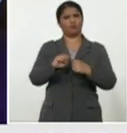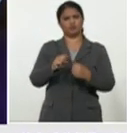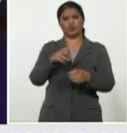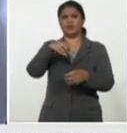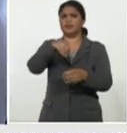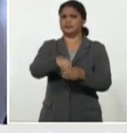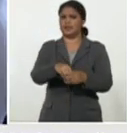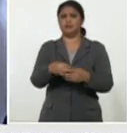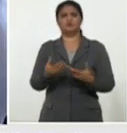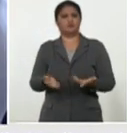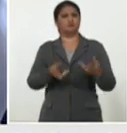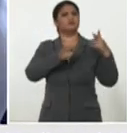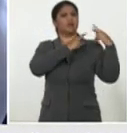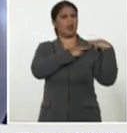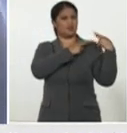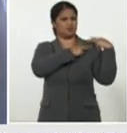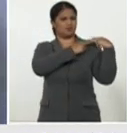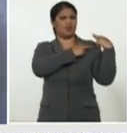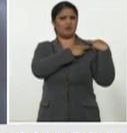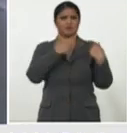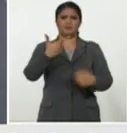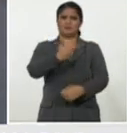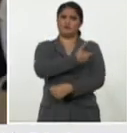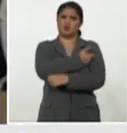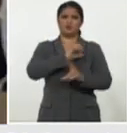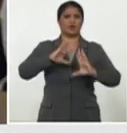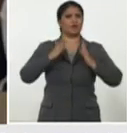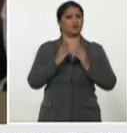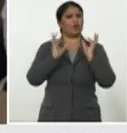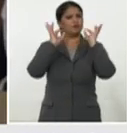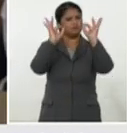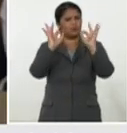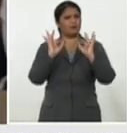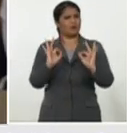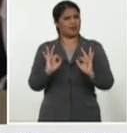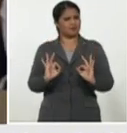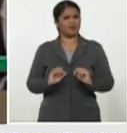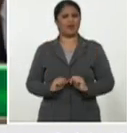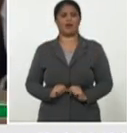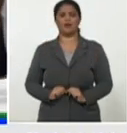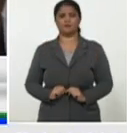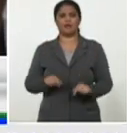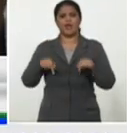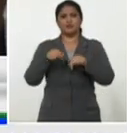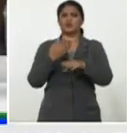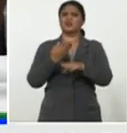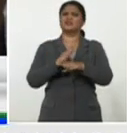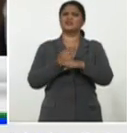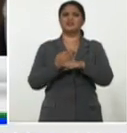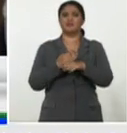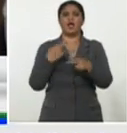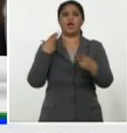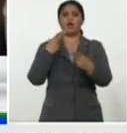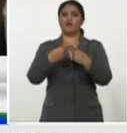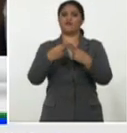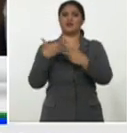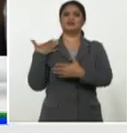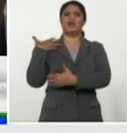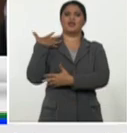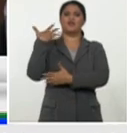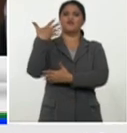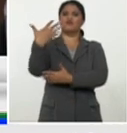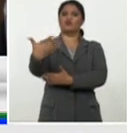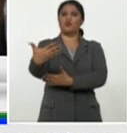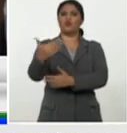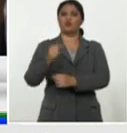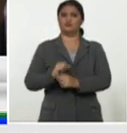seguridad en el enfrentamiento a la COVID-19. Significa una mirada hacia el futuro, significa que estamos